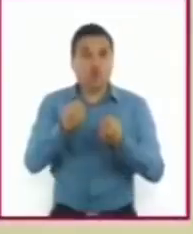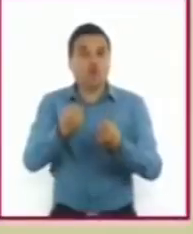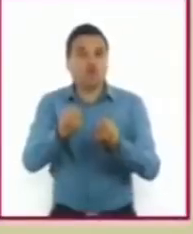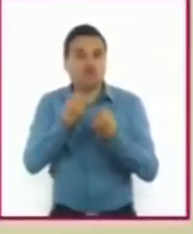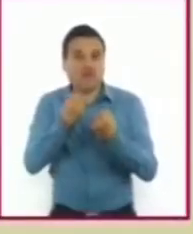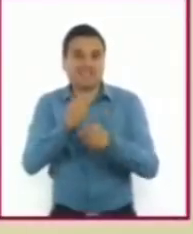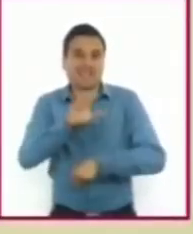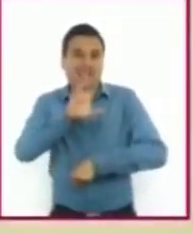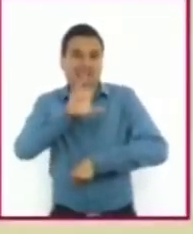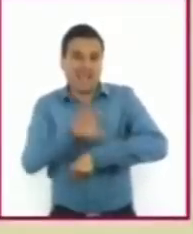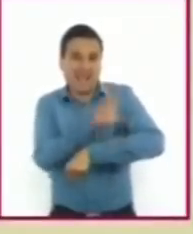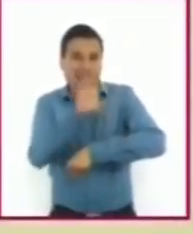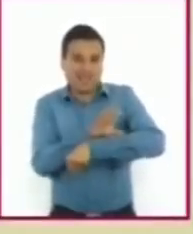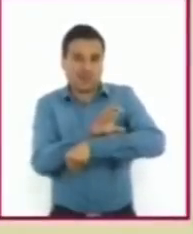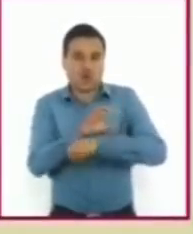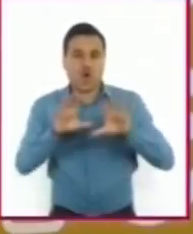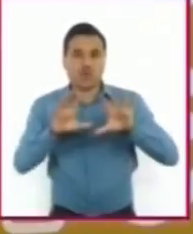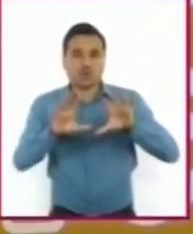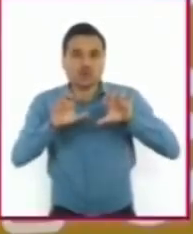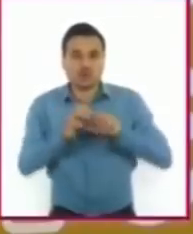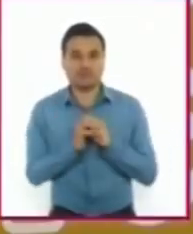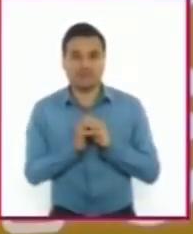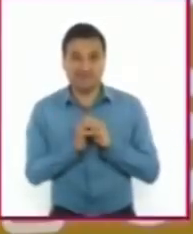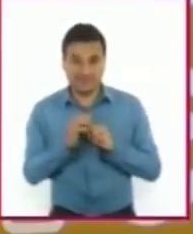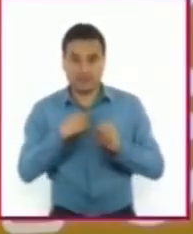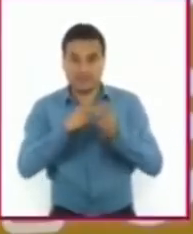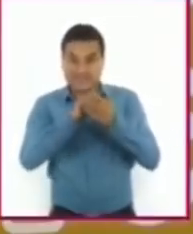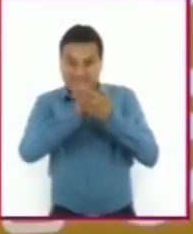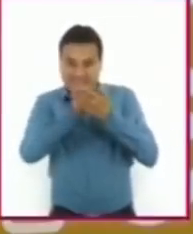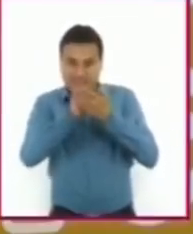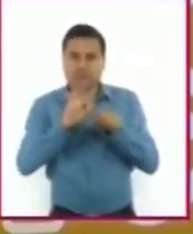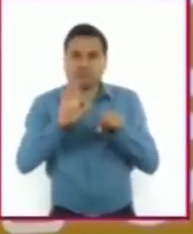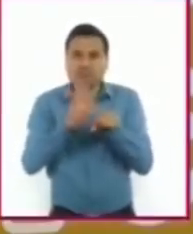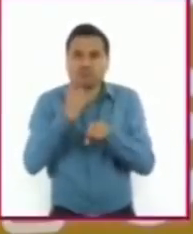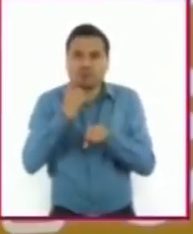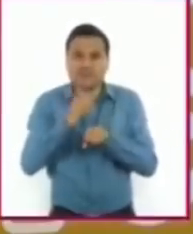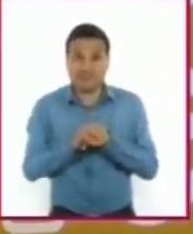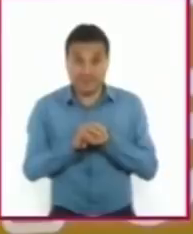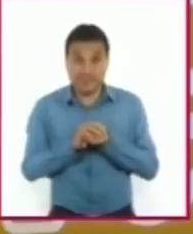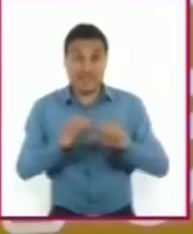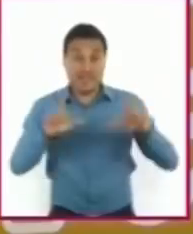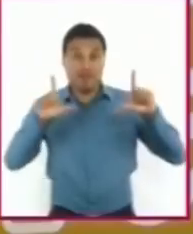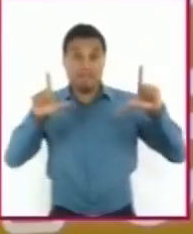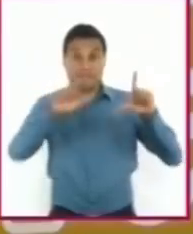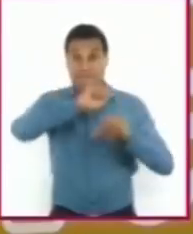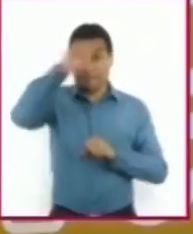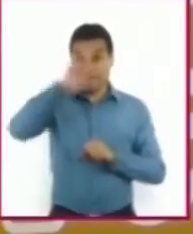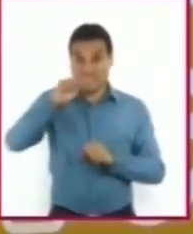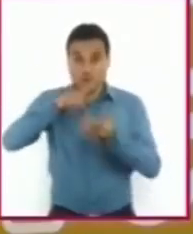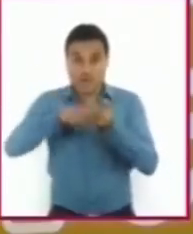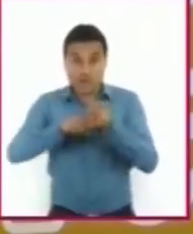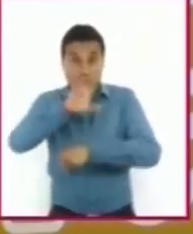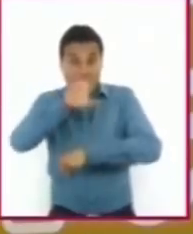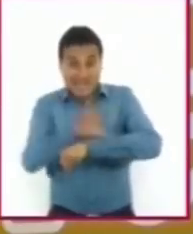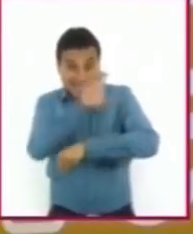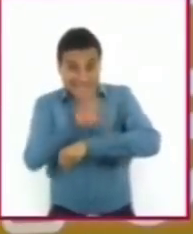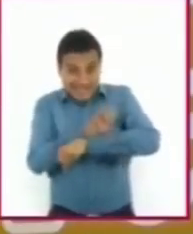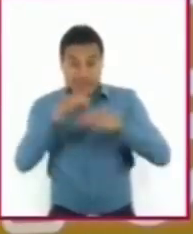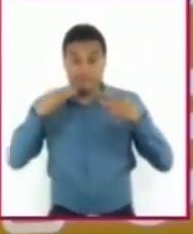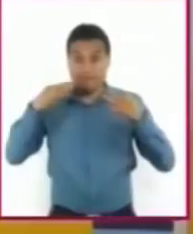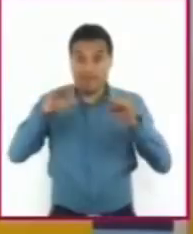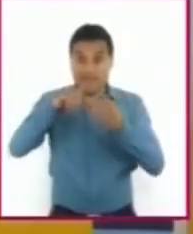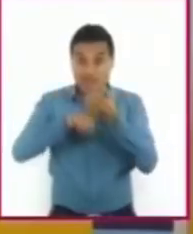el lápiz en el pizarrón, estamos haciendo que las cargas eléctricas del pizarrón interactúen con las cargas eléctricas del